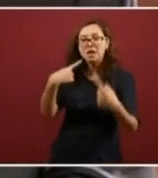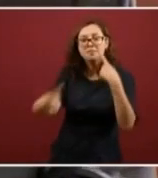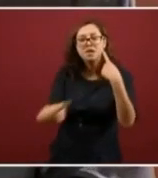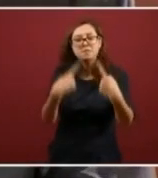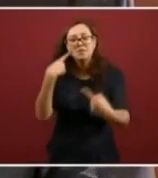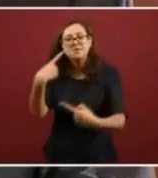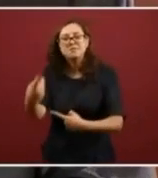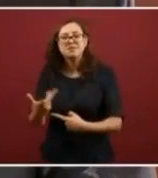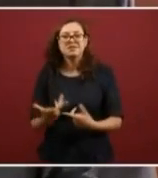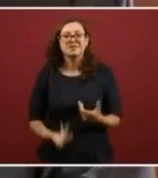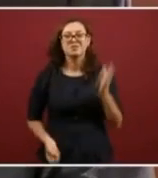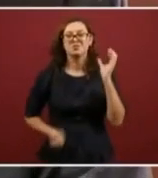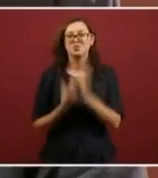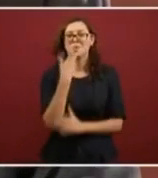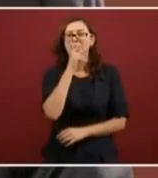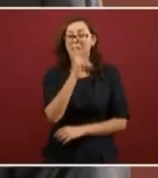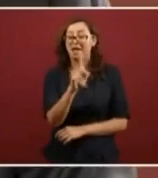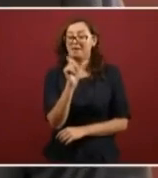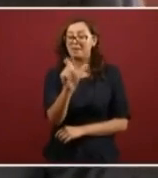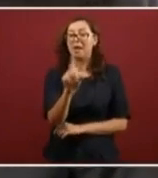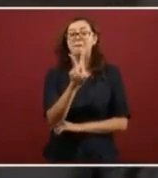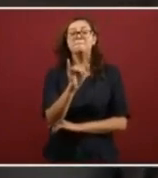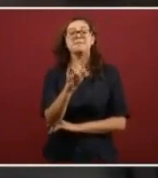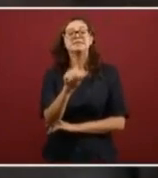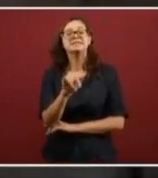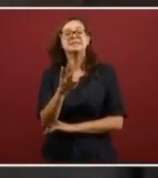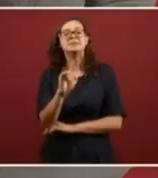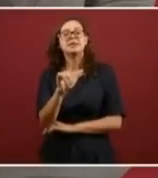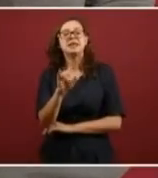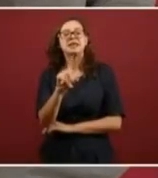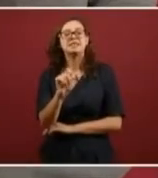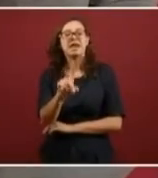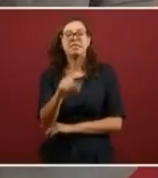Esa es otra nueva palabra, visibilidad.